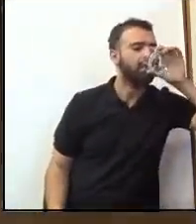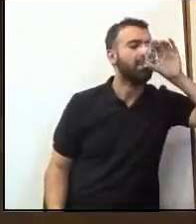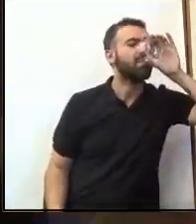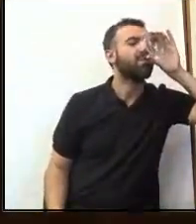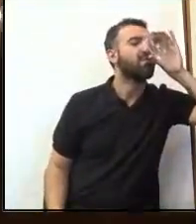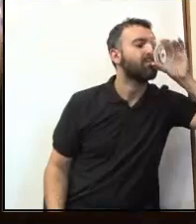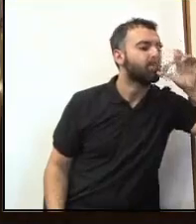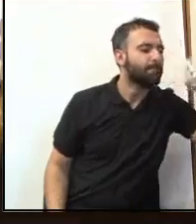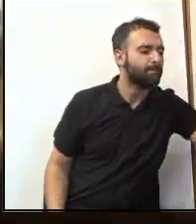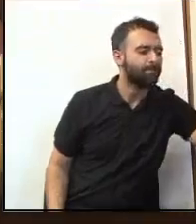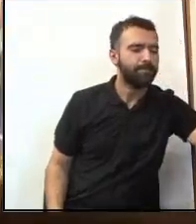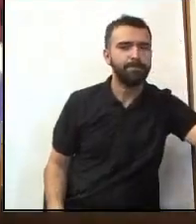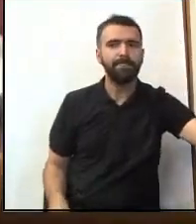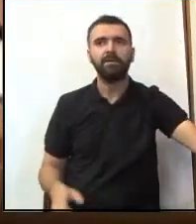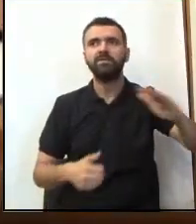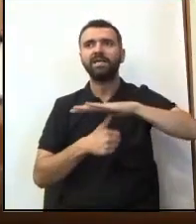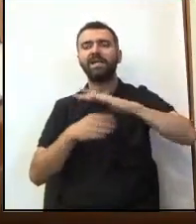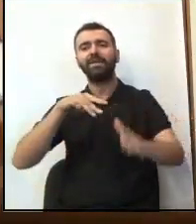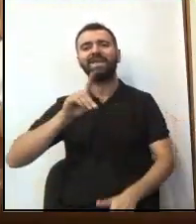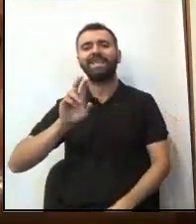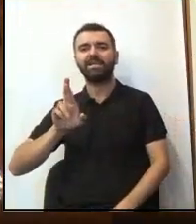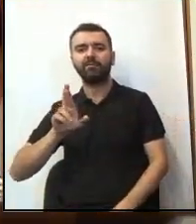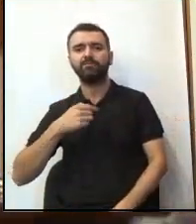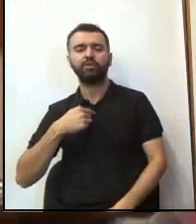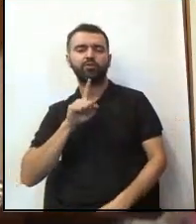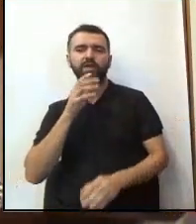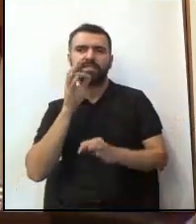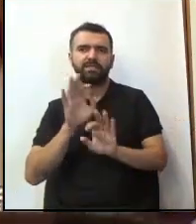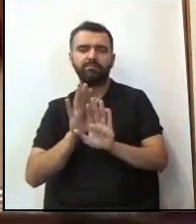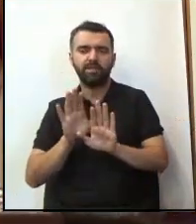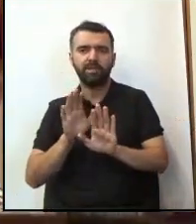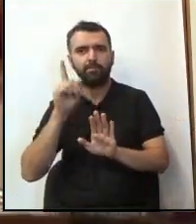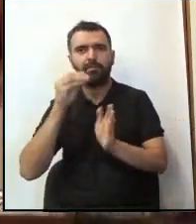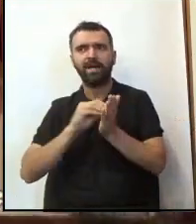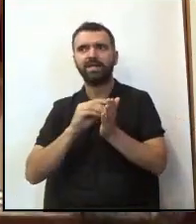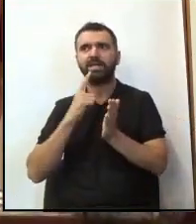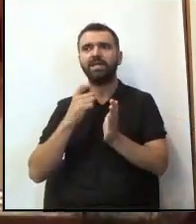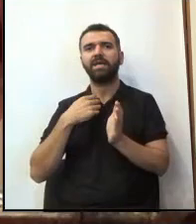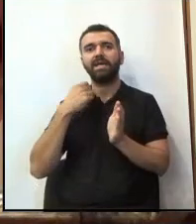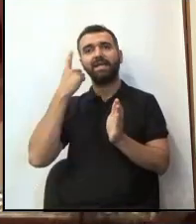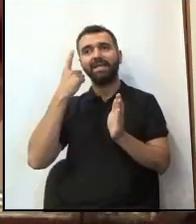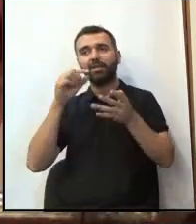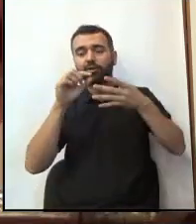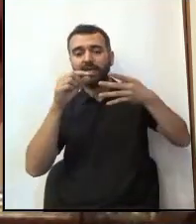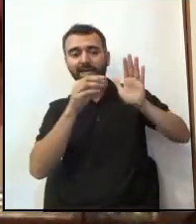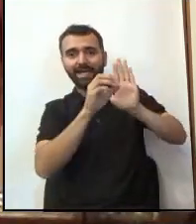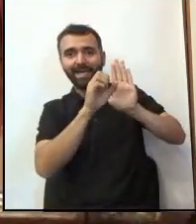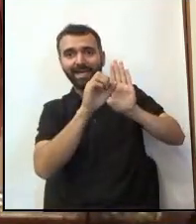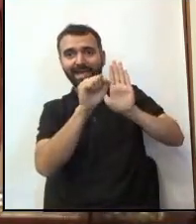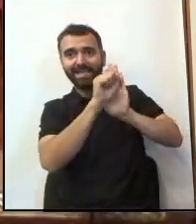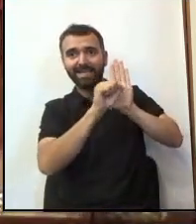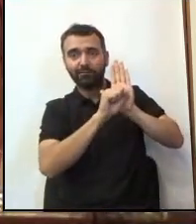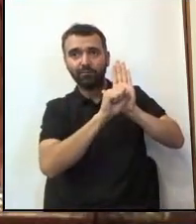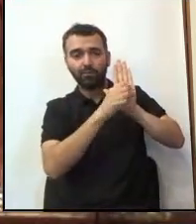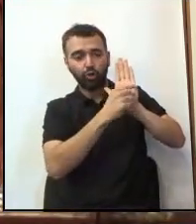Concejala Mireya El Río. No, yo no voy a intervenir, pero sí me entiendo yo que el inciso 2 del artículo lo dejó la